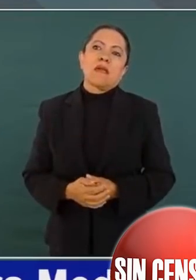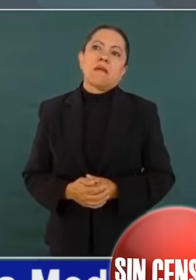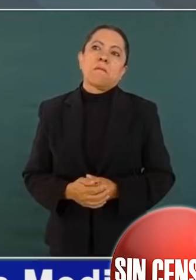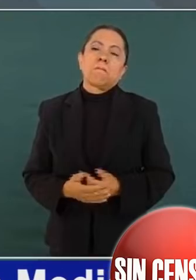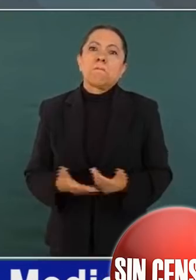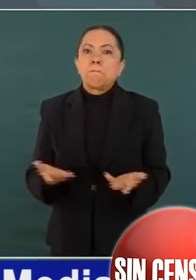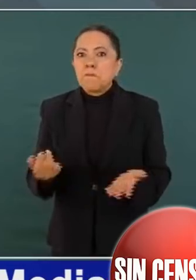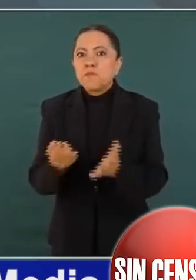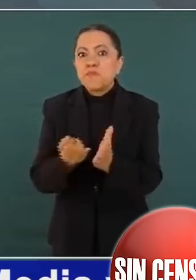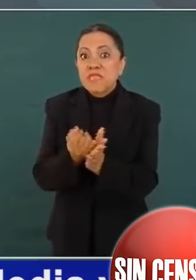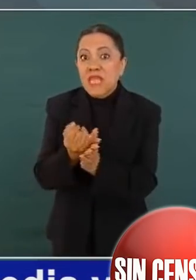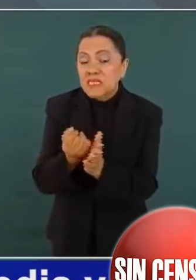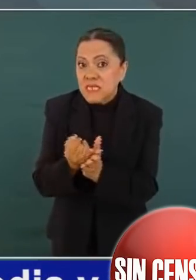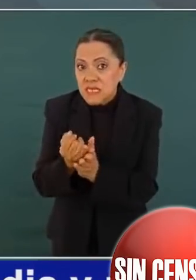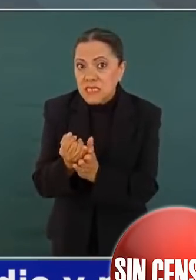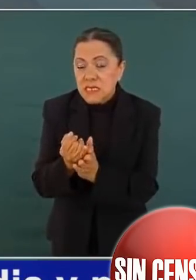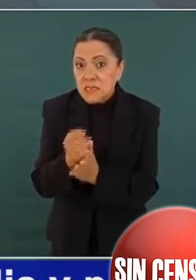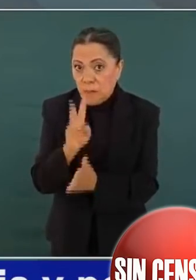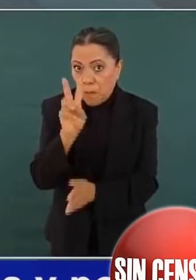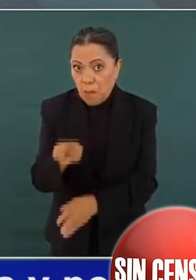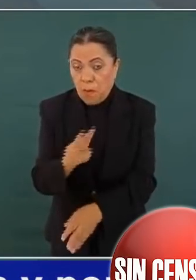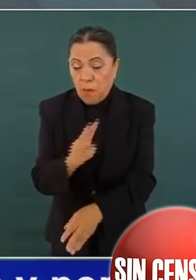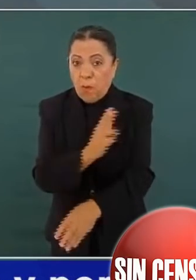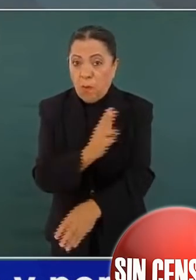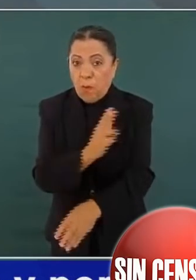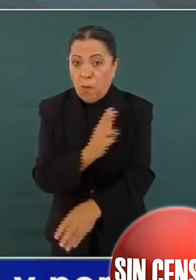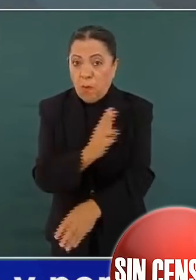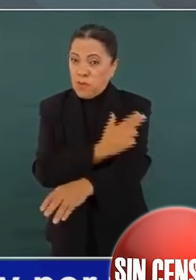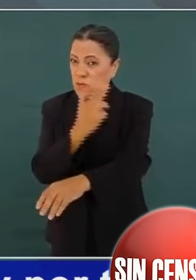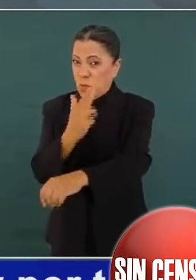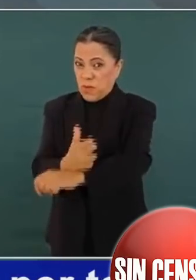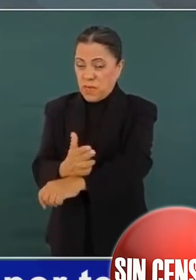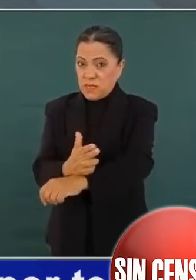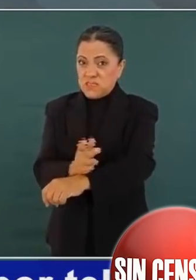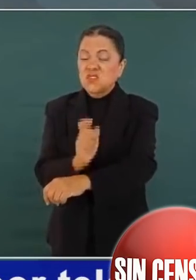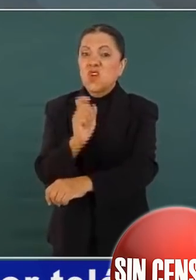decidir, y lo más honesto es